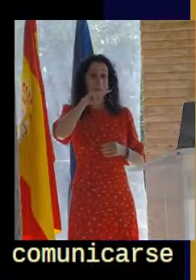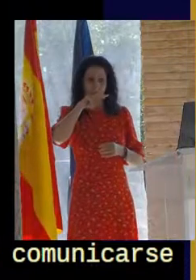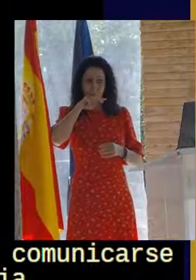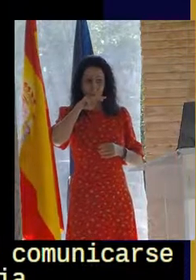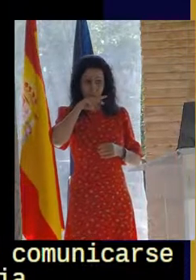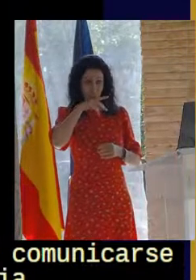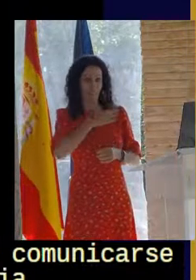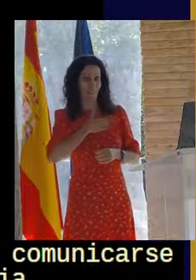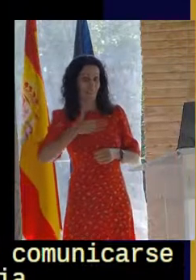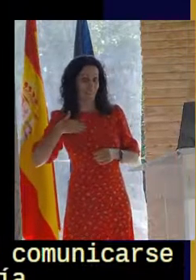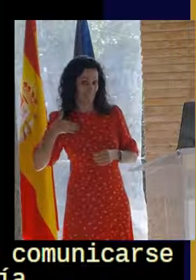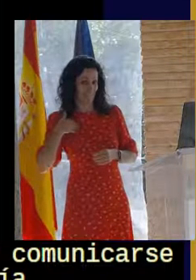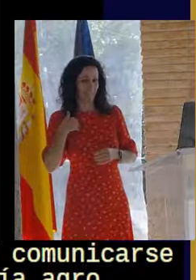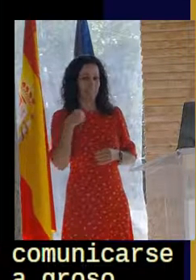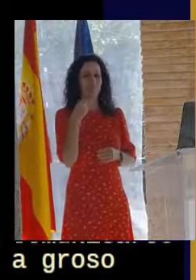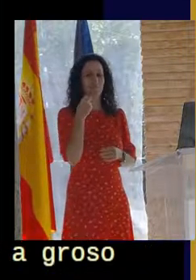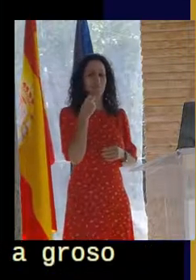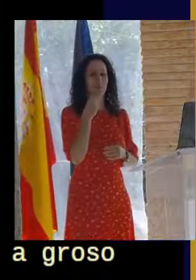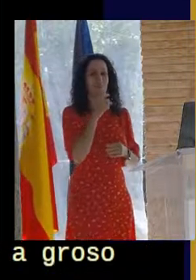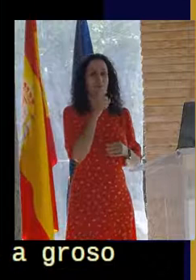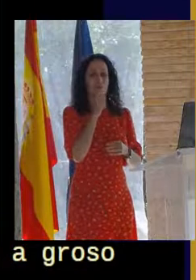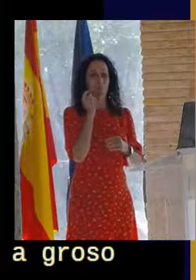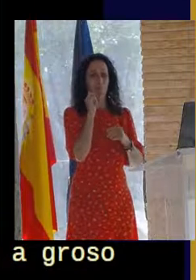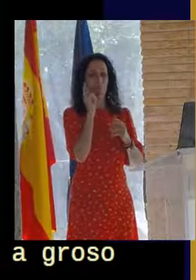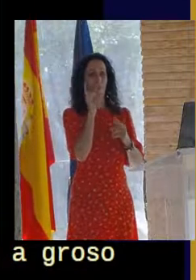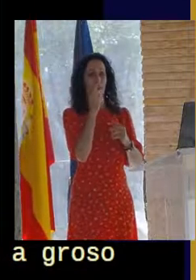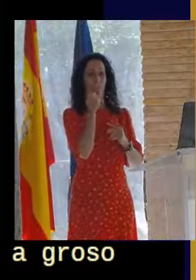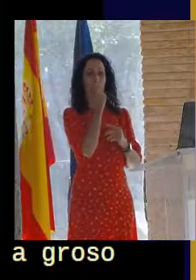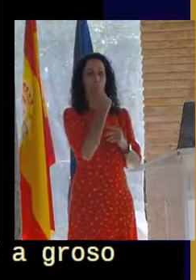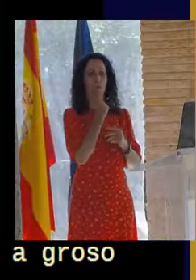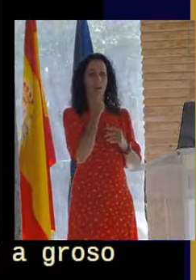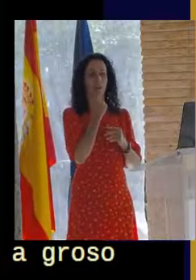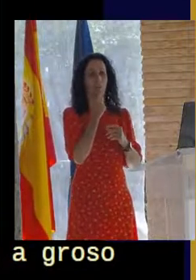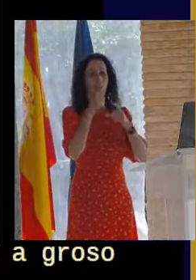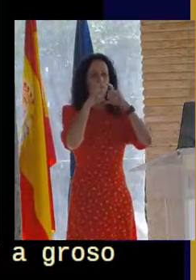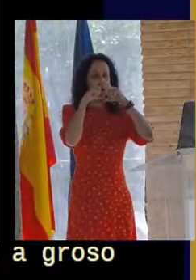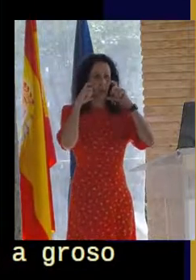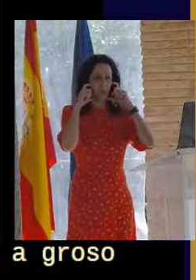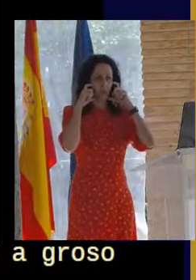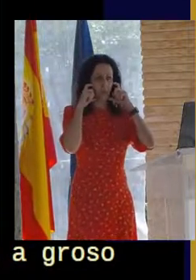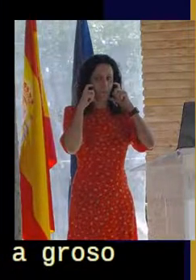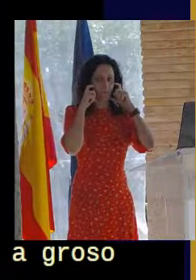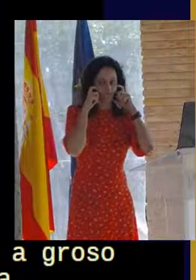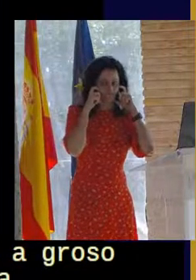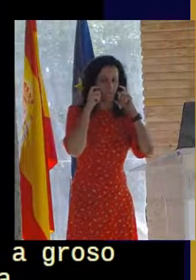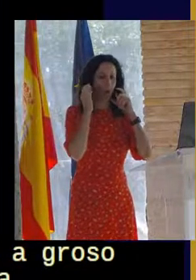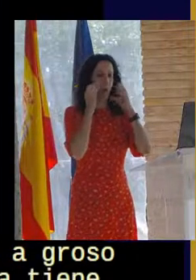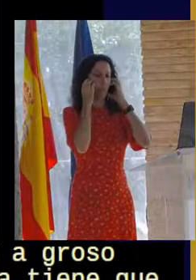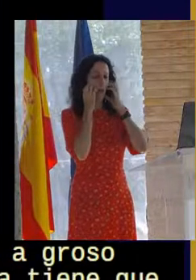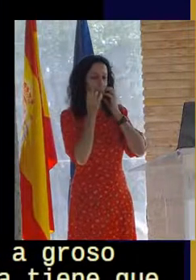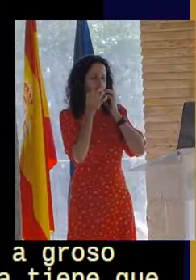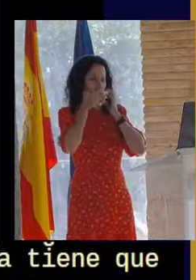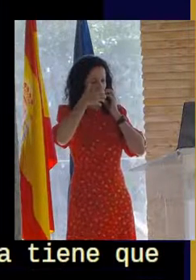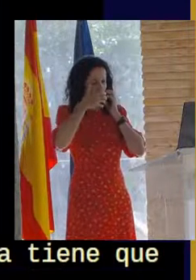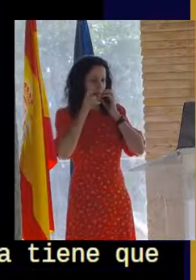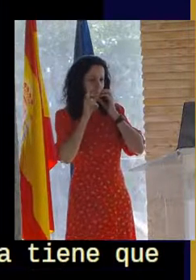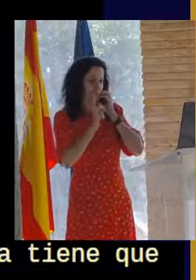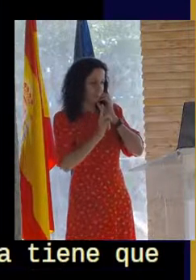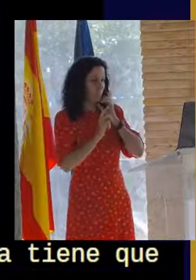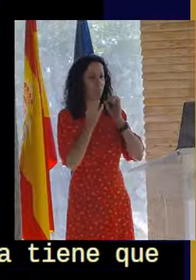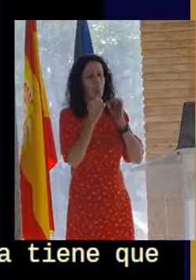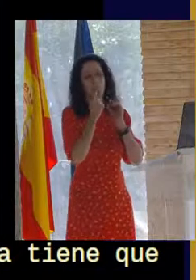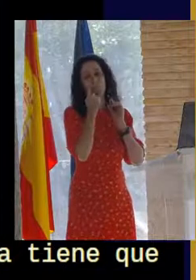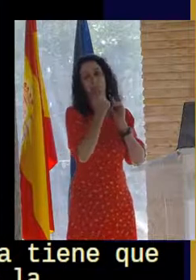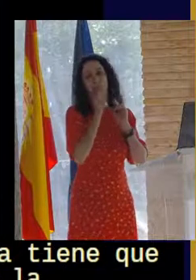así a grosso modo Cómo debería hacerse pero si Imagínate la boca tiene que si quieres ponerte en contacto con una